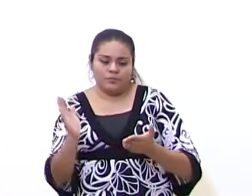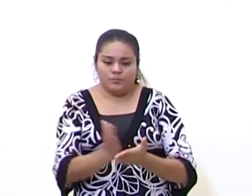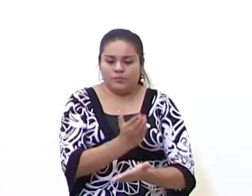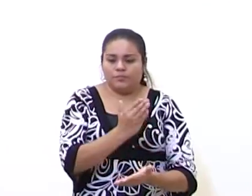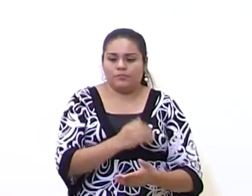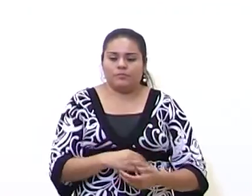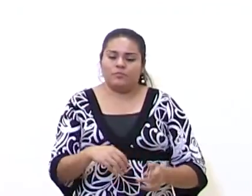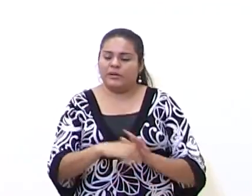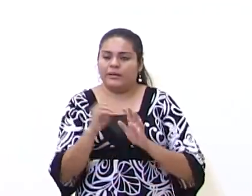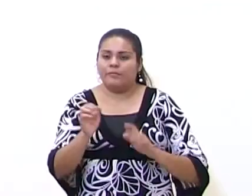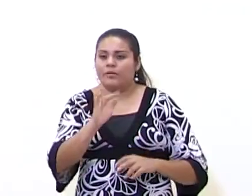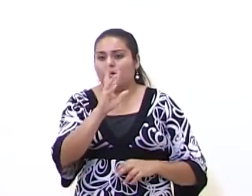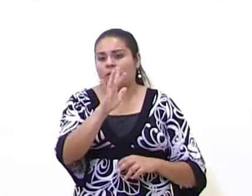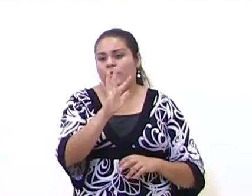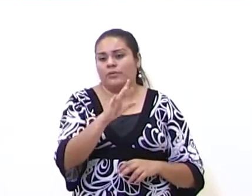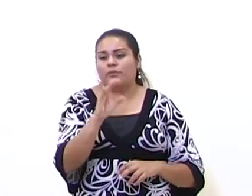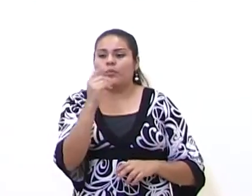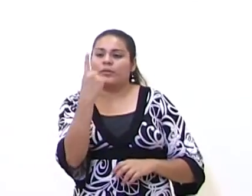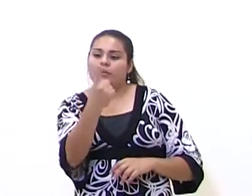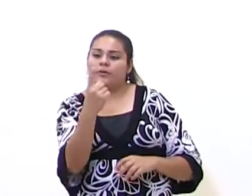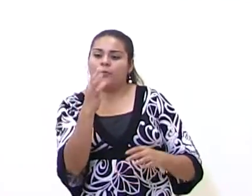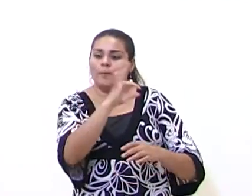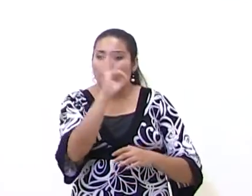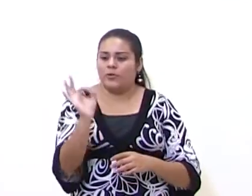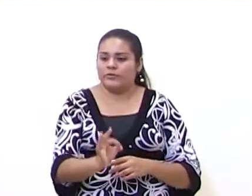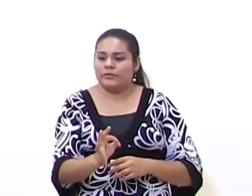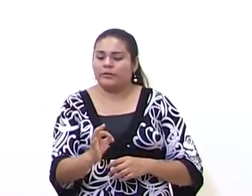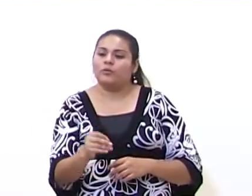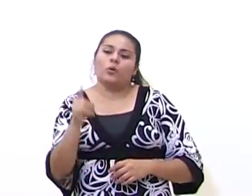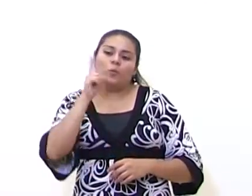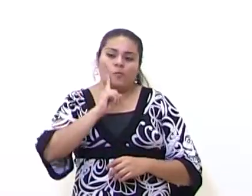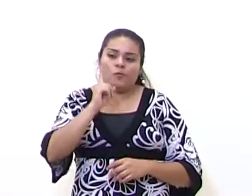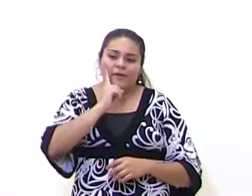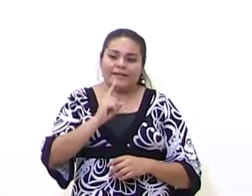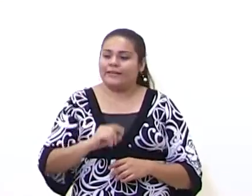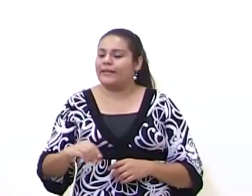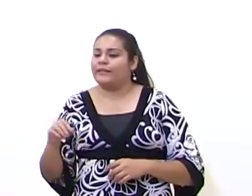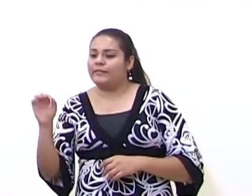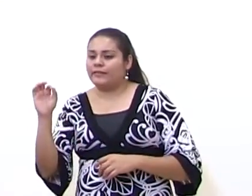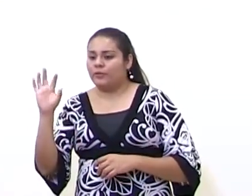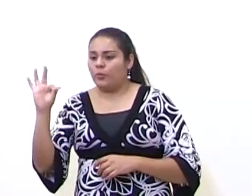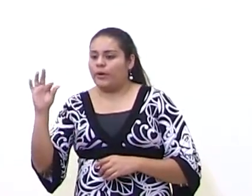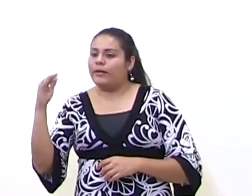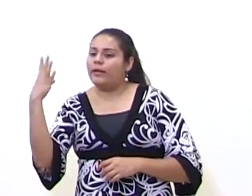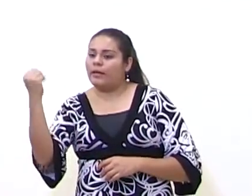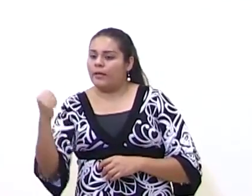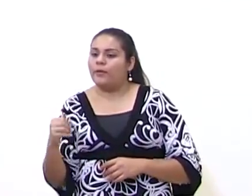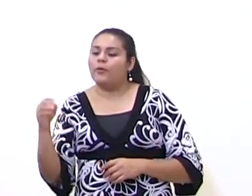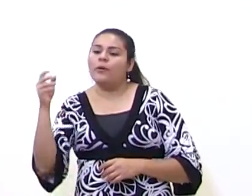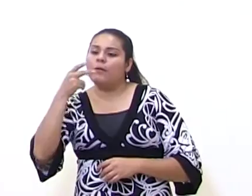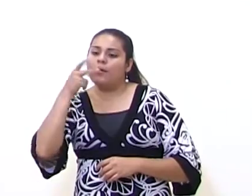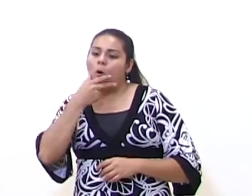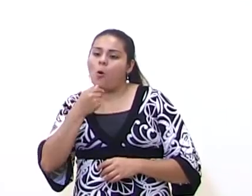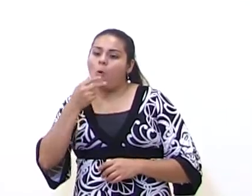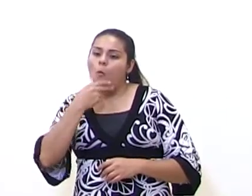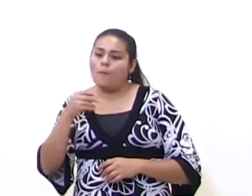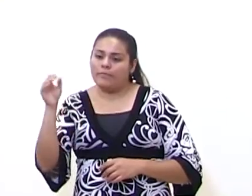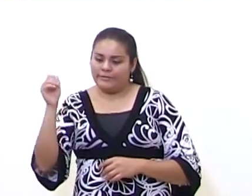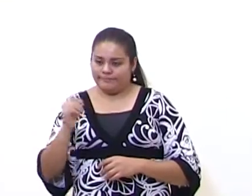aún así siguen siendo muchísimos. Entonces los clasificamos según su edad.